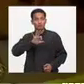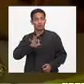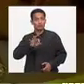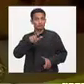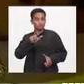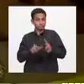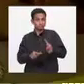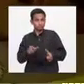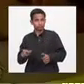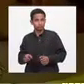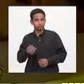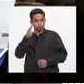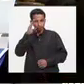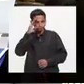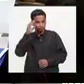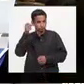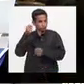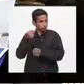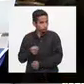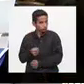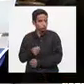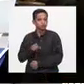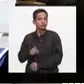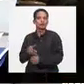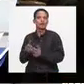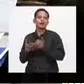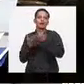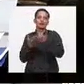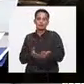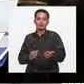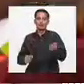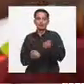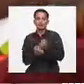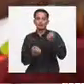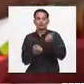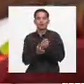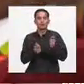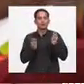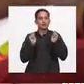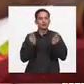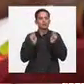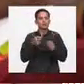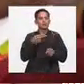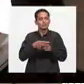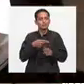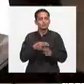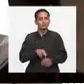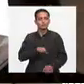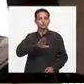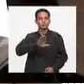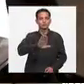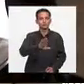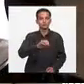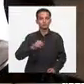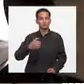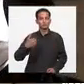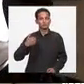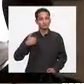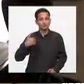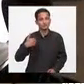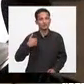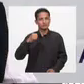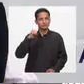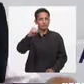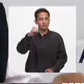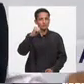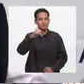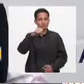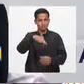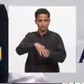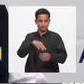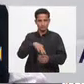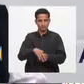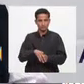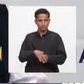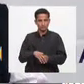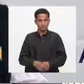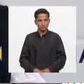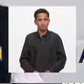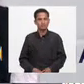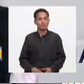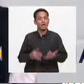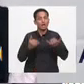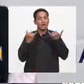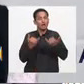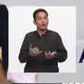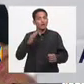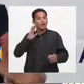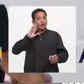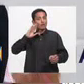sus estudiantes de la escuela de Estado Mayor participarán de la campaña tienen derecho a votar la idea con la campaña